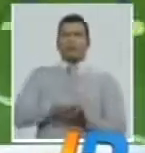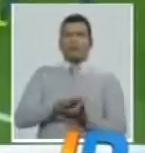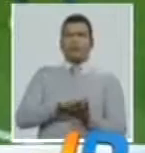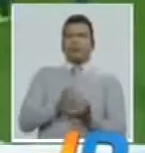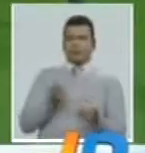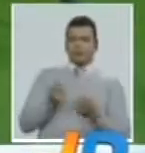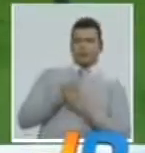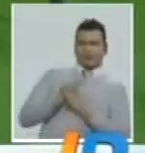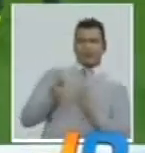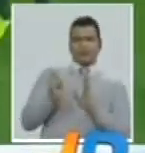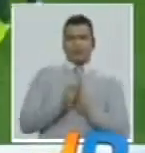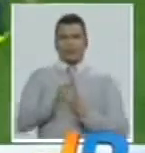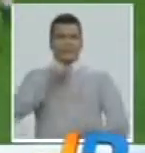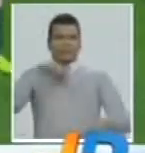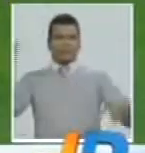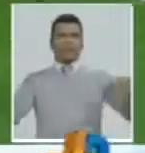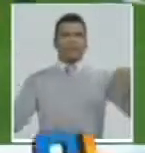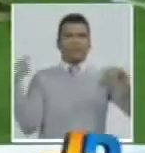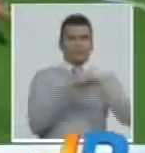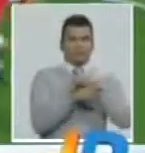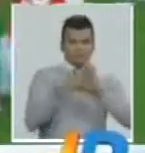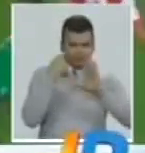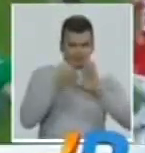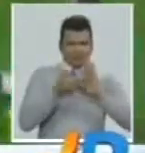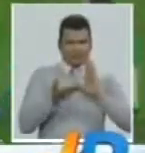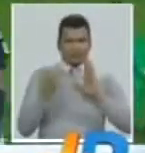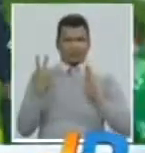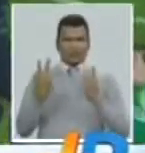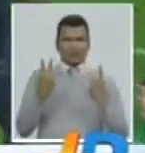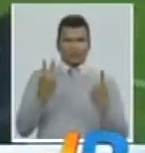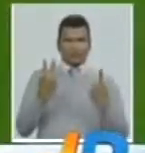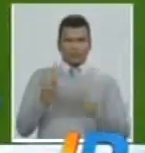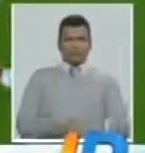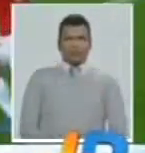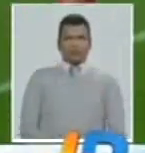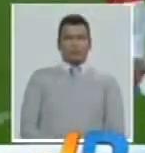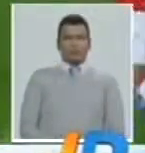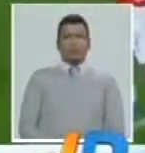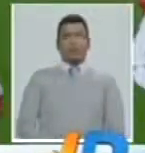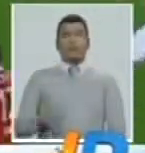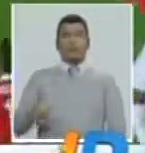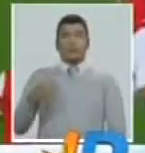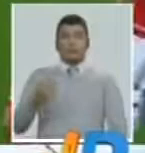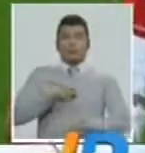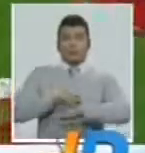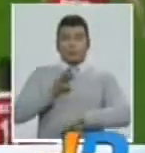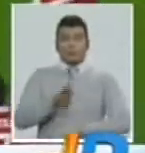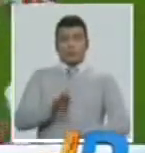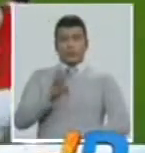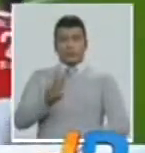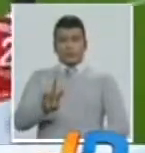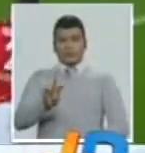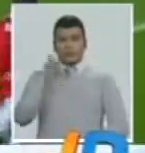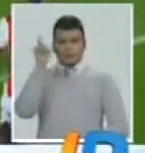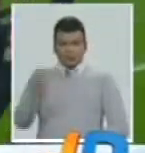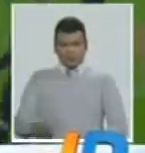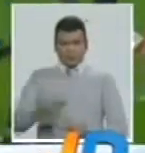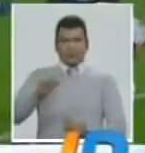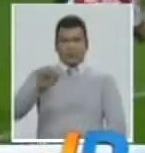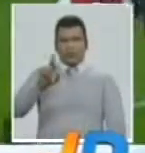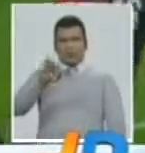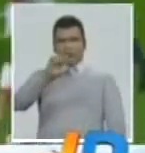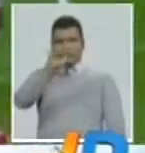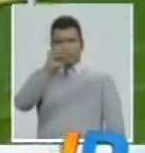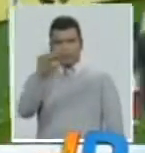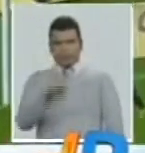pero Acuña, que no se rinde, se queda con el esférico y anota el segundo de los rojos. Al minuto 43, Arias conduce la jugada, pero quien define